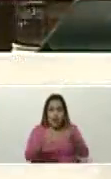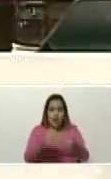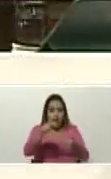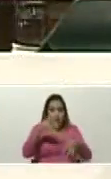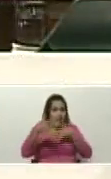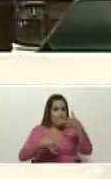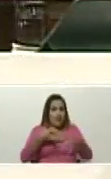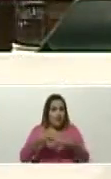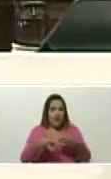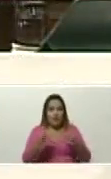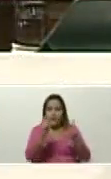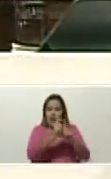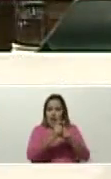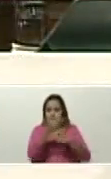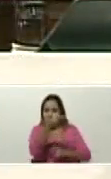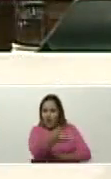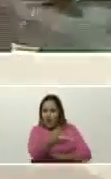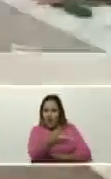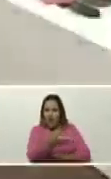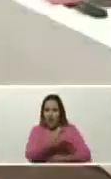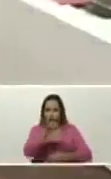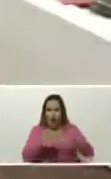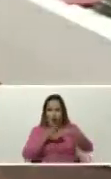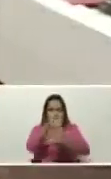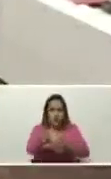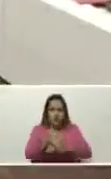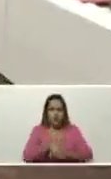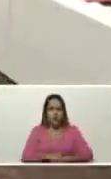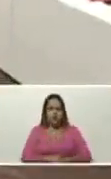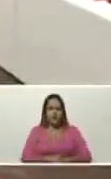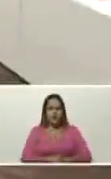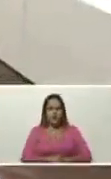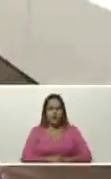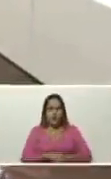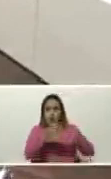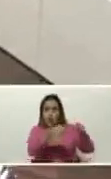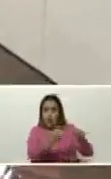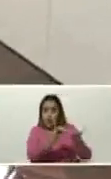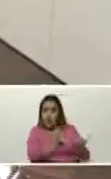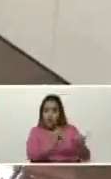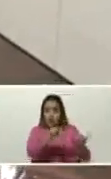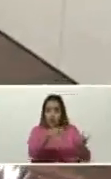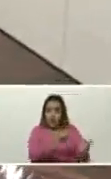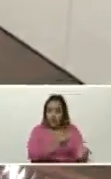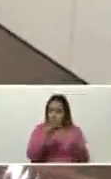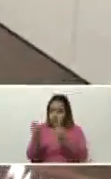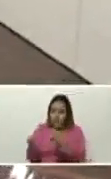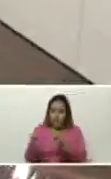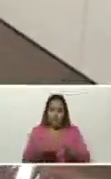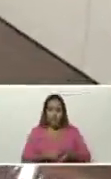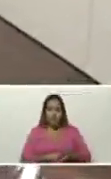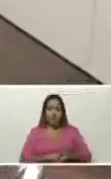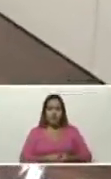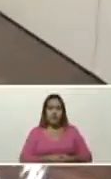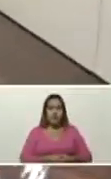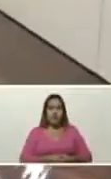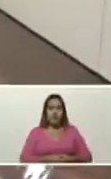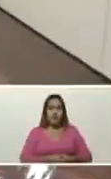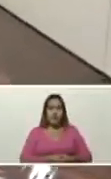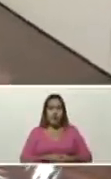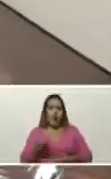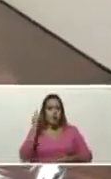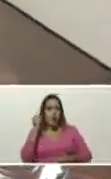jornada dándole la palabra al compañero Jorge Rodríguez. Y él, a su vez, se la dará a Blanca Cabo,